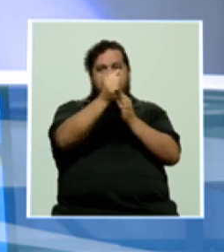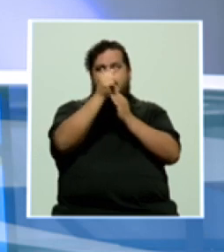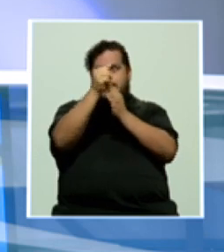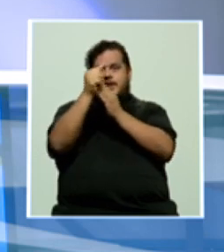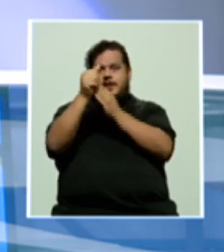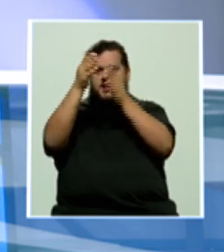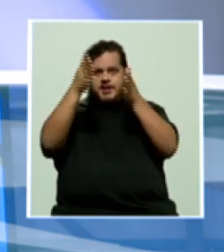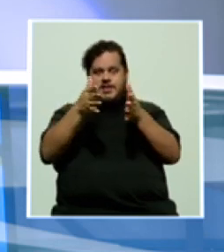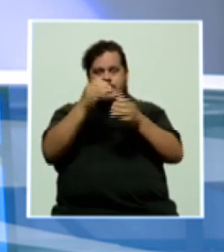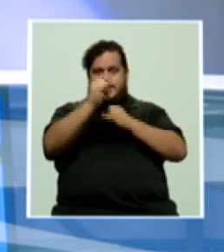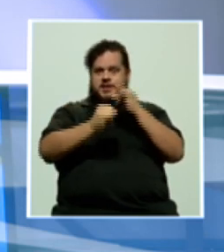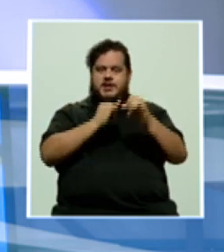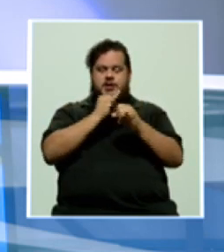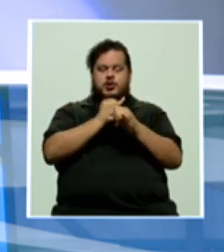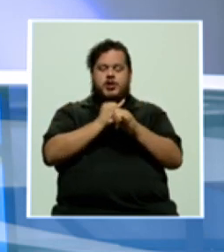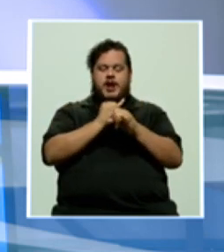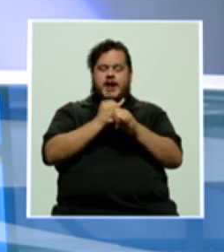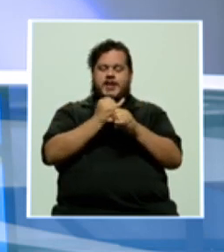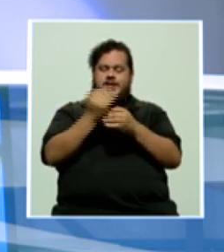se hicieron esperar.